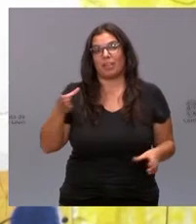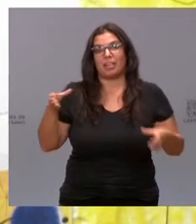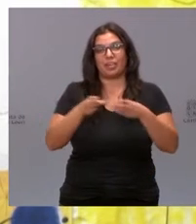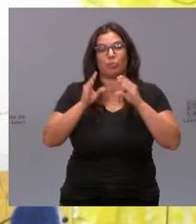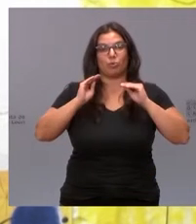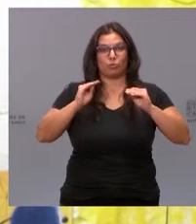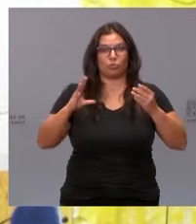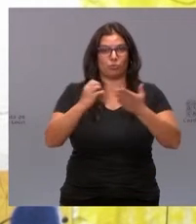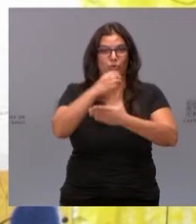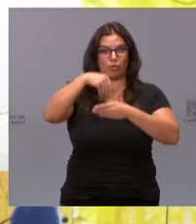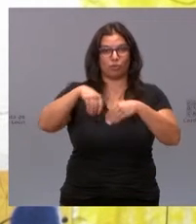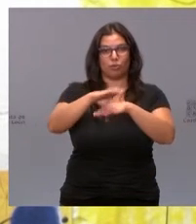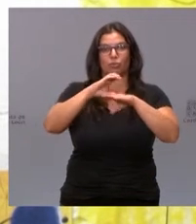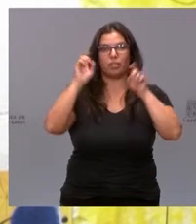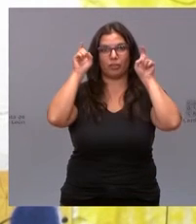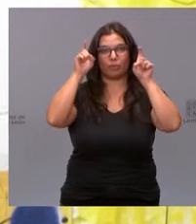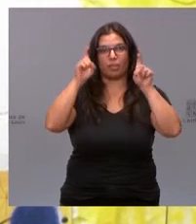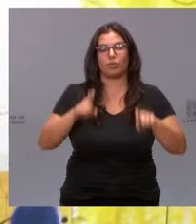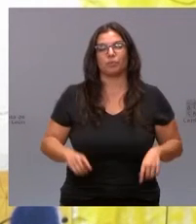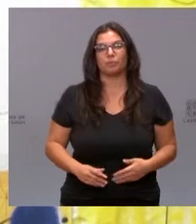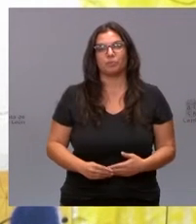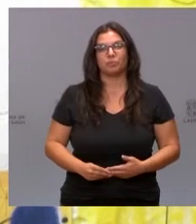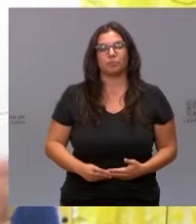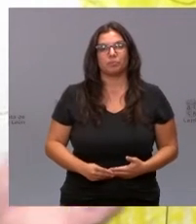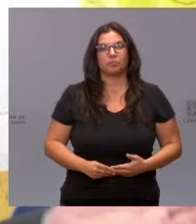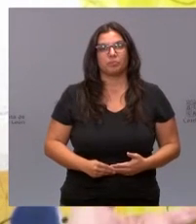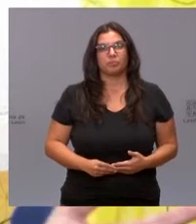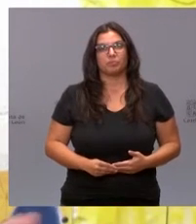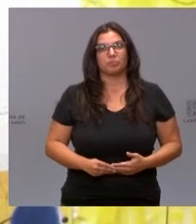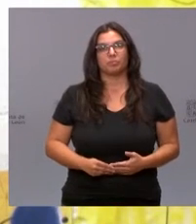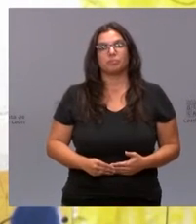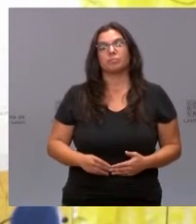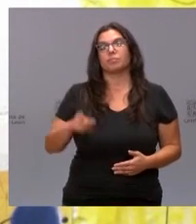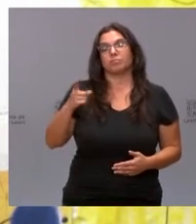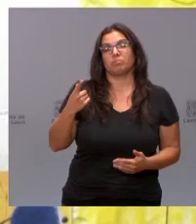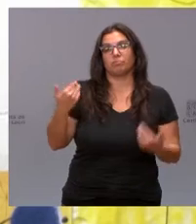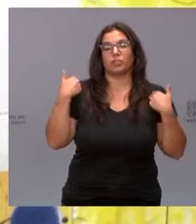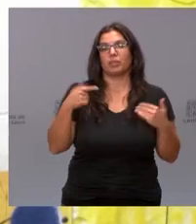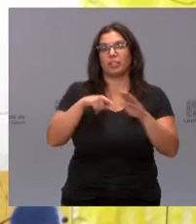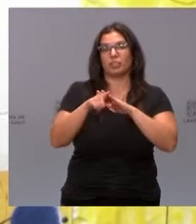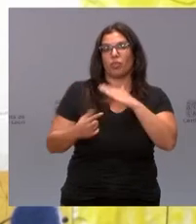la Consejería de Educación, a quien regenta la gestión del día a día